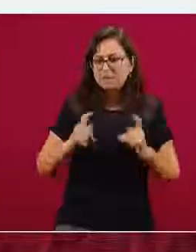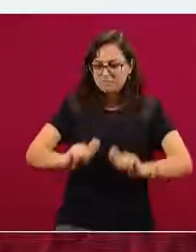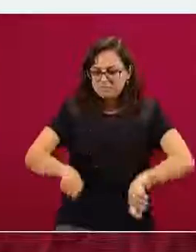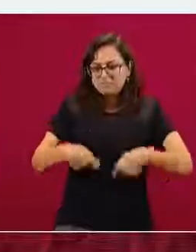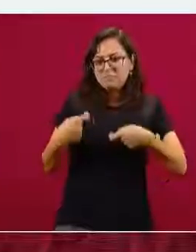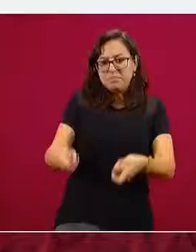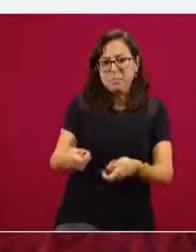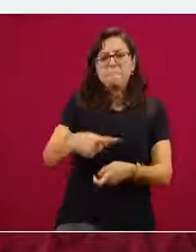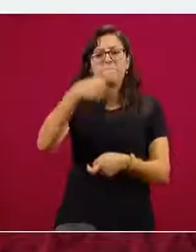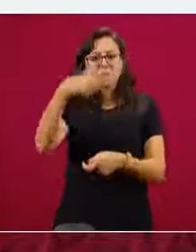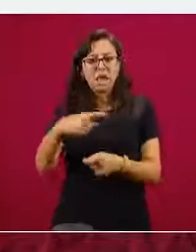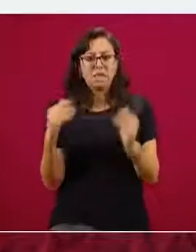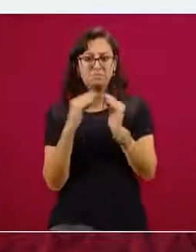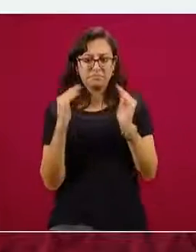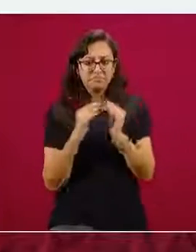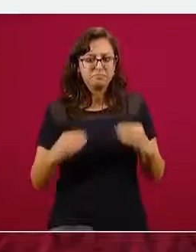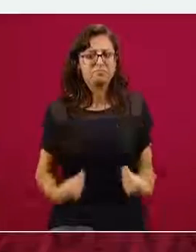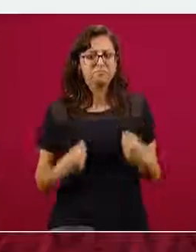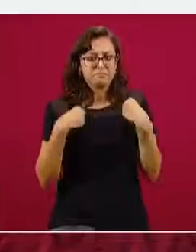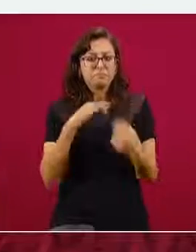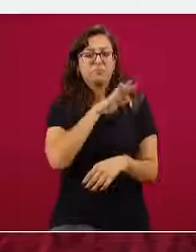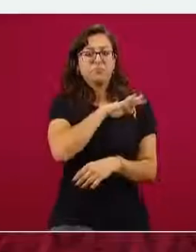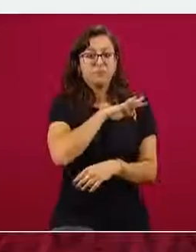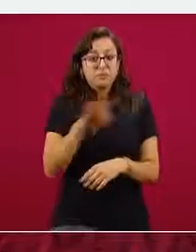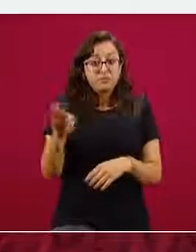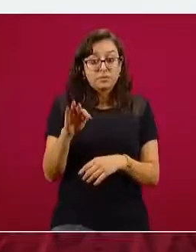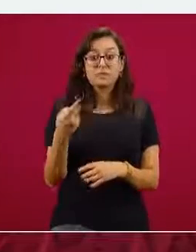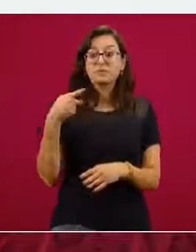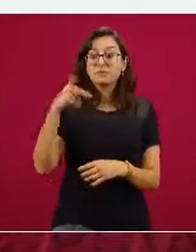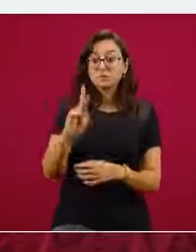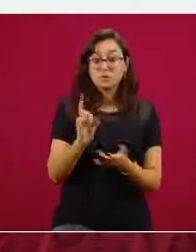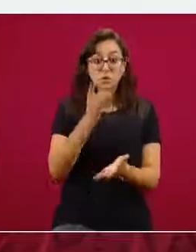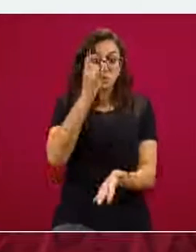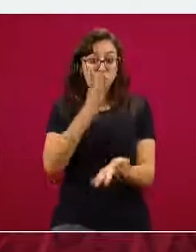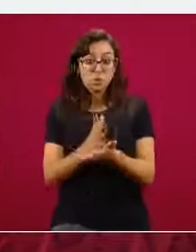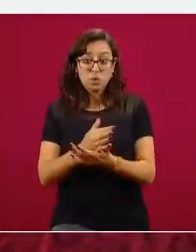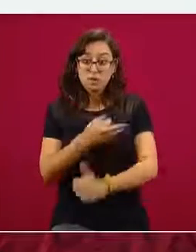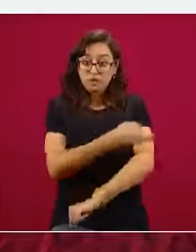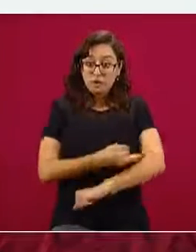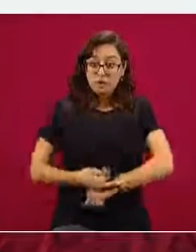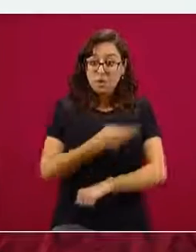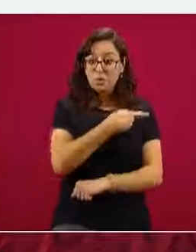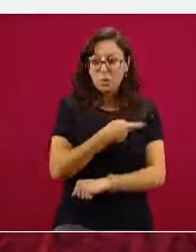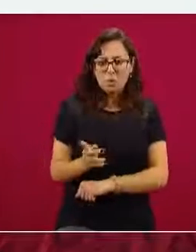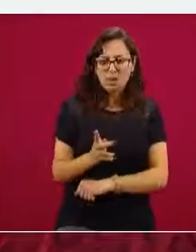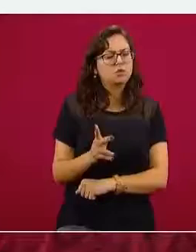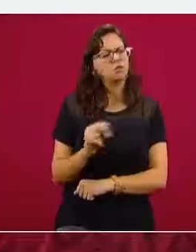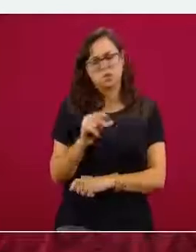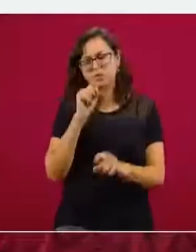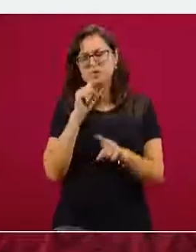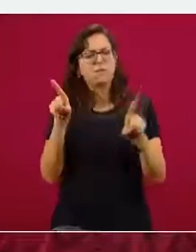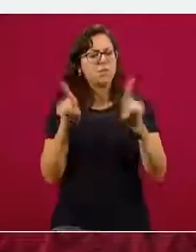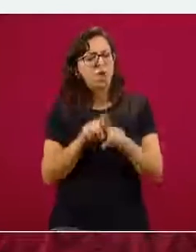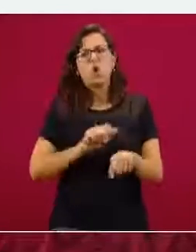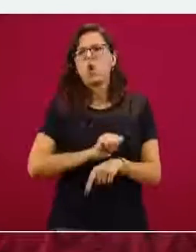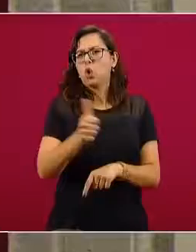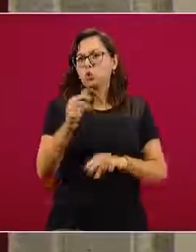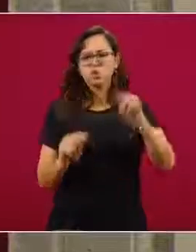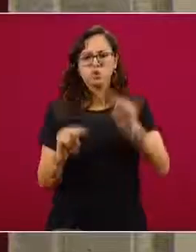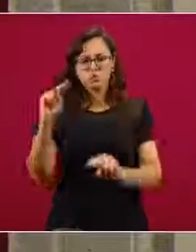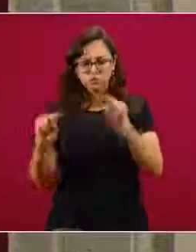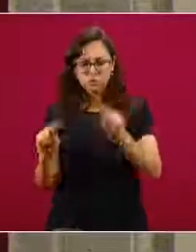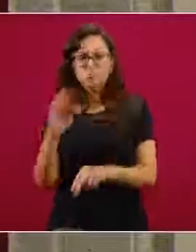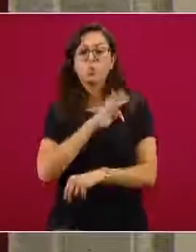un lote en donde puedan vivir, pero que no sea solamente para las familias de menores ingresos, sino que sea algo mucho más integrado, que